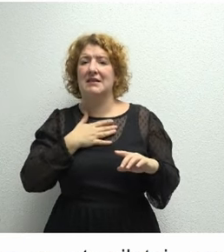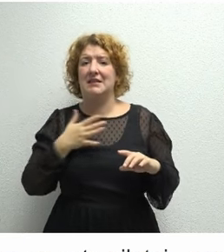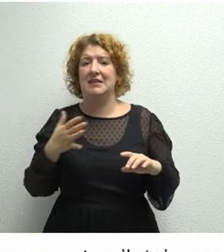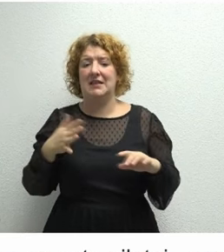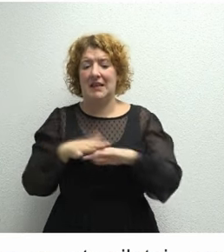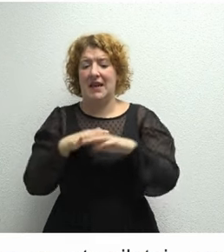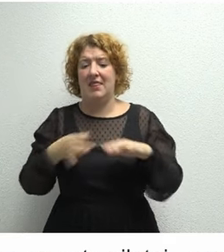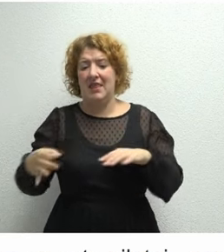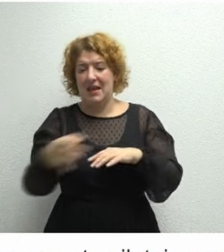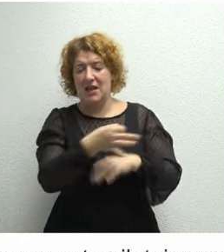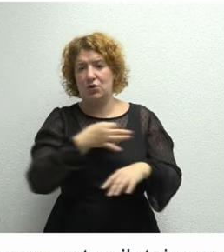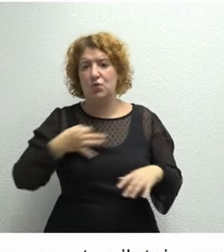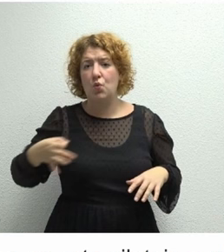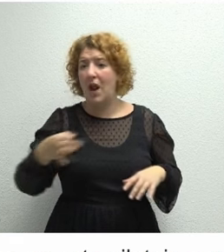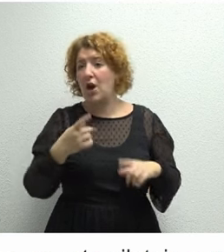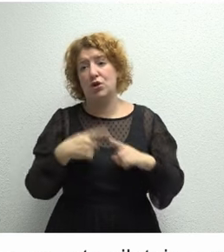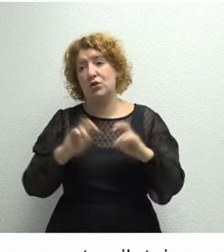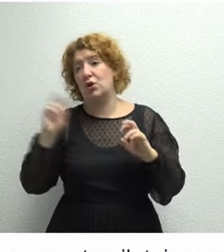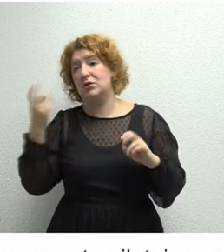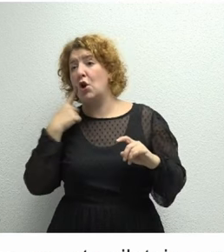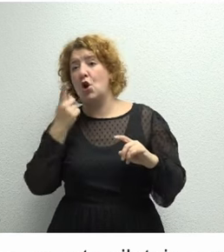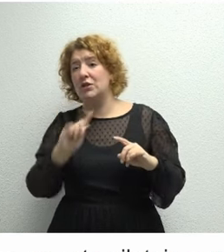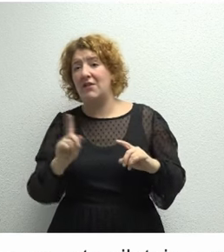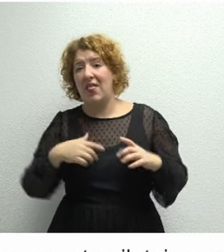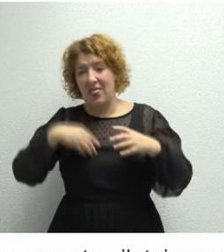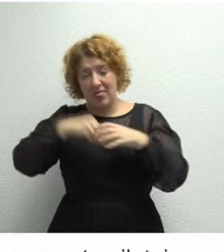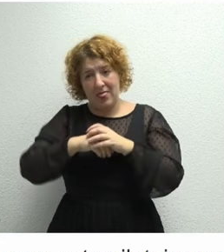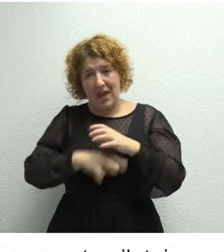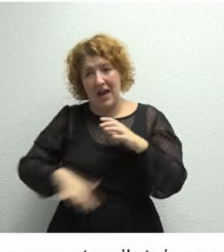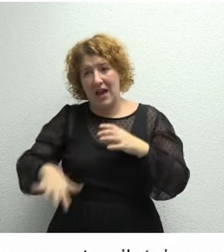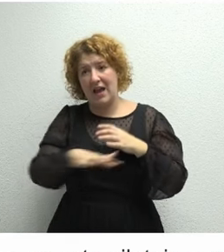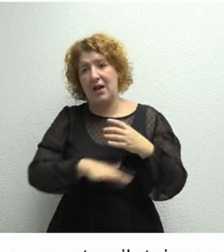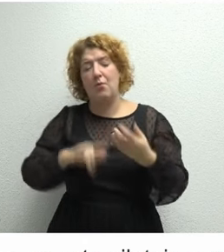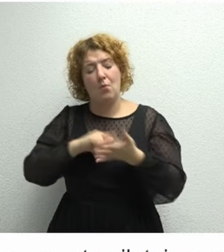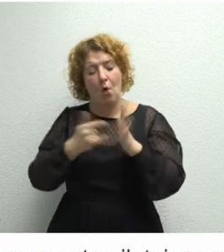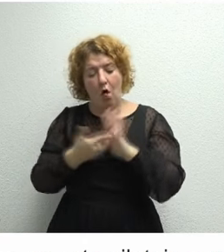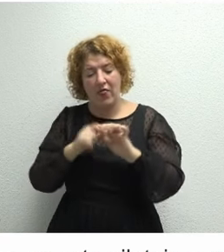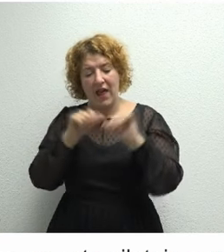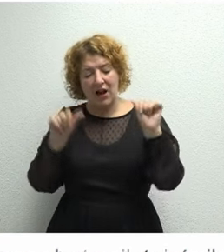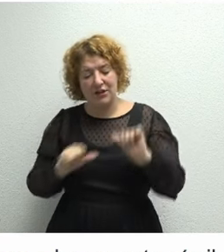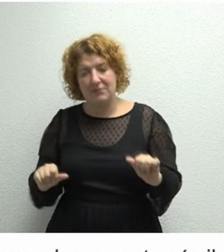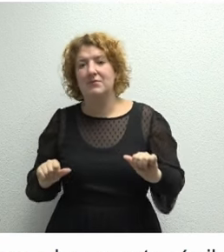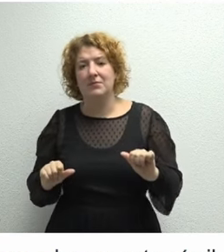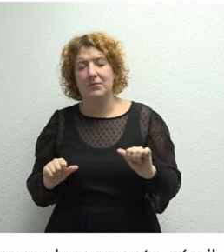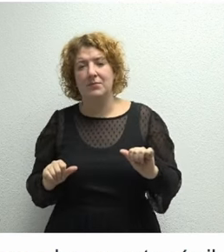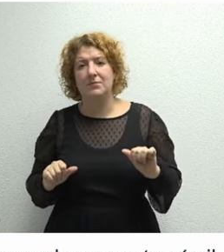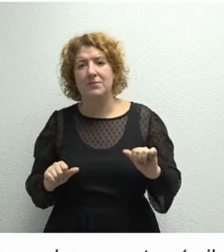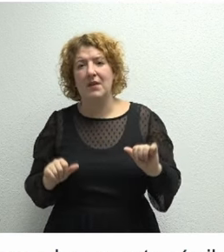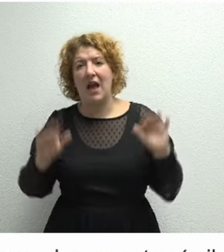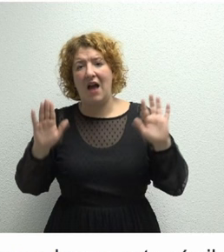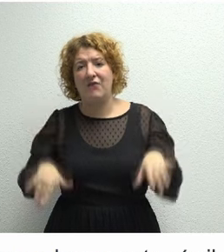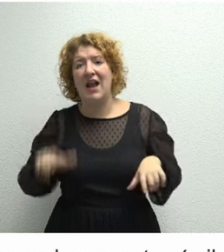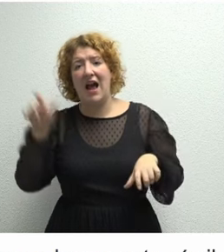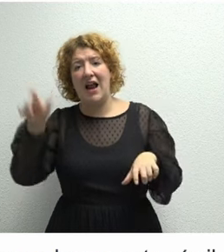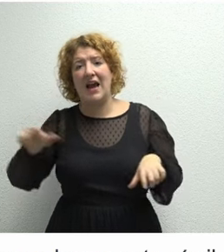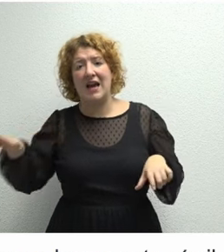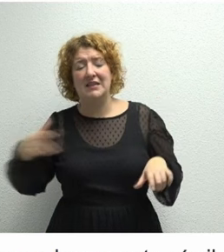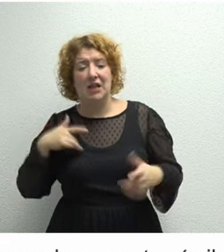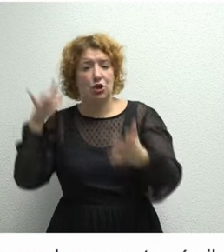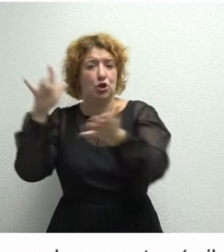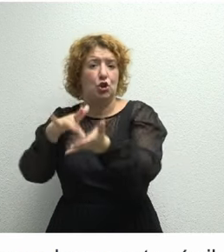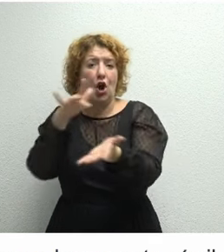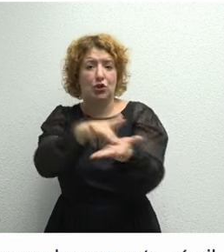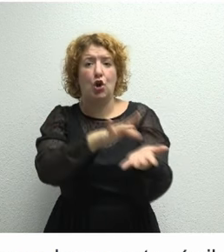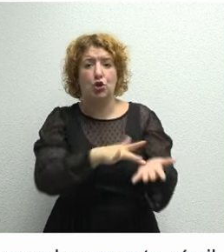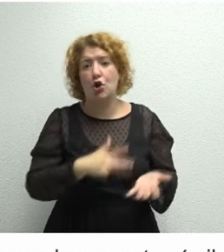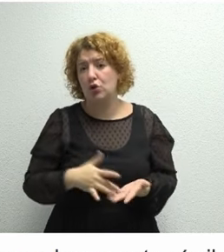y luego hay otra parte que no se ve que es lo que está dentro que es el modelo que es el método que es lo que al final llega a la gente no la atención